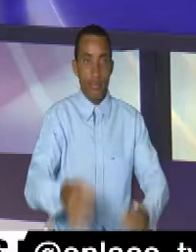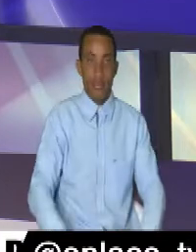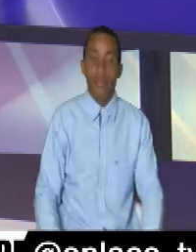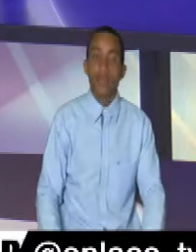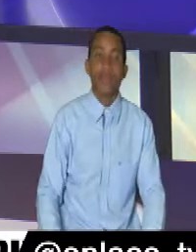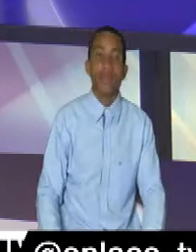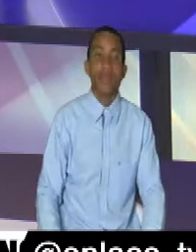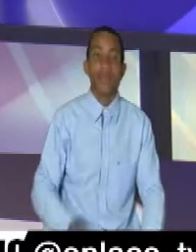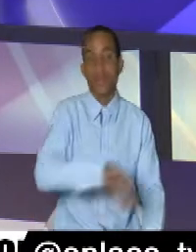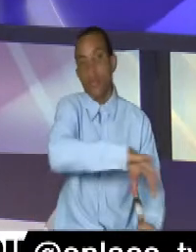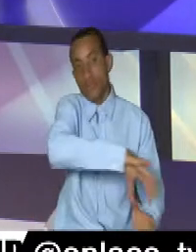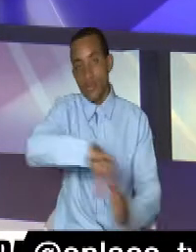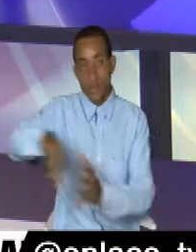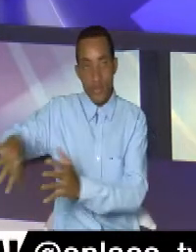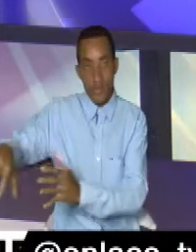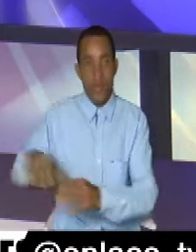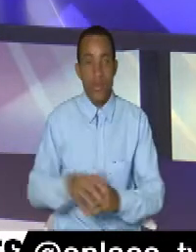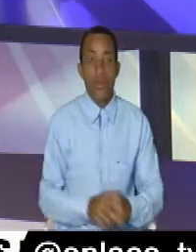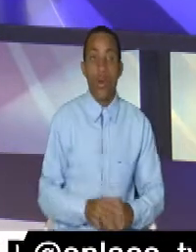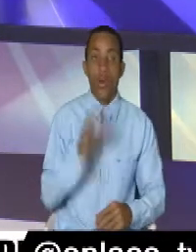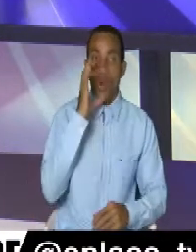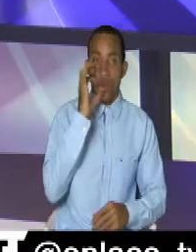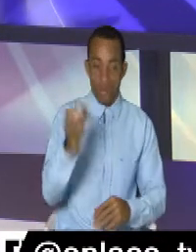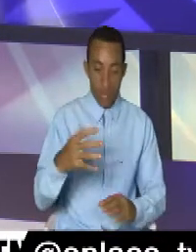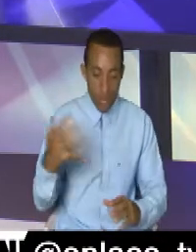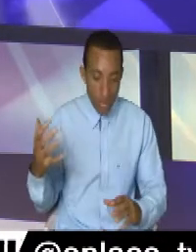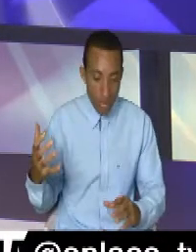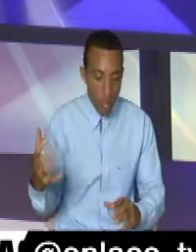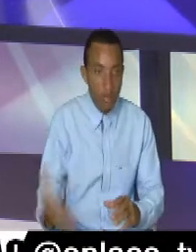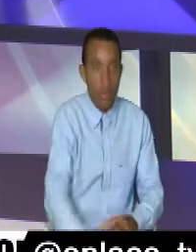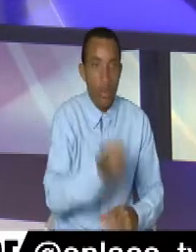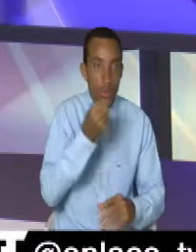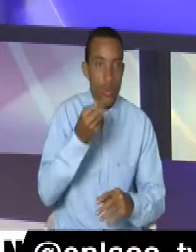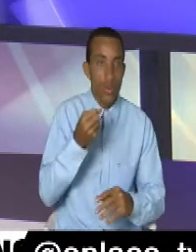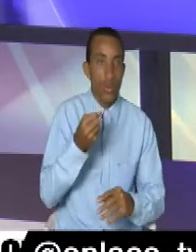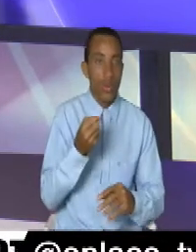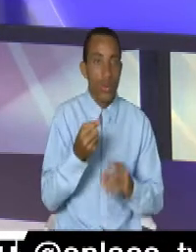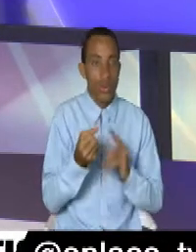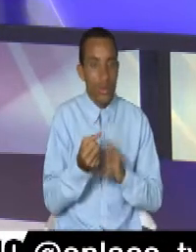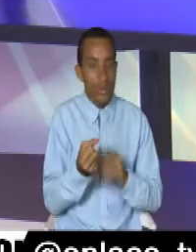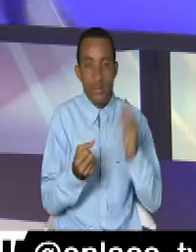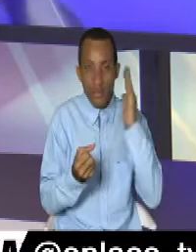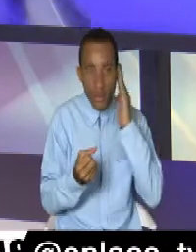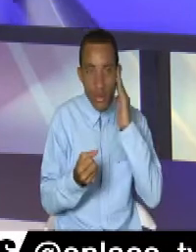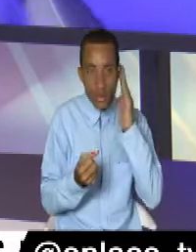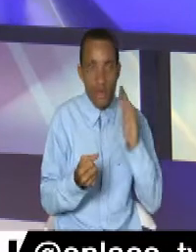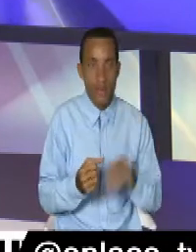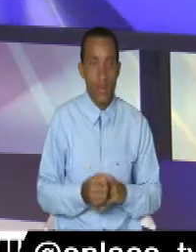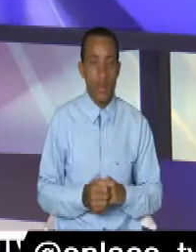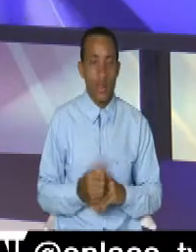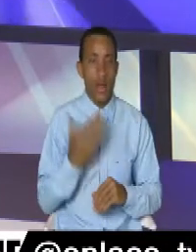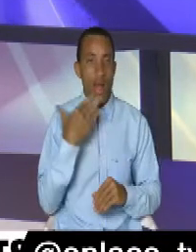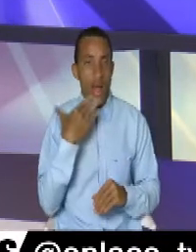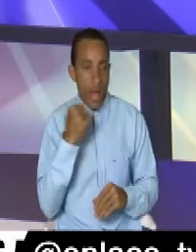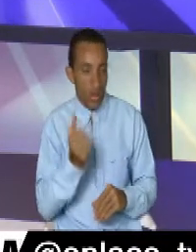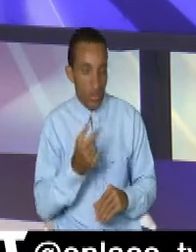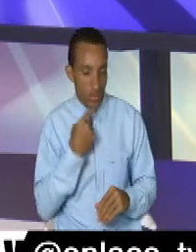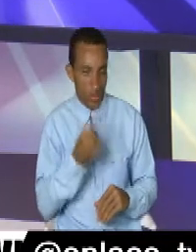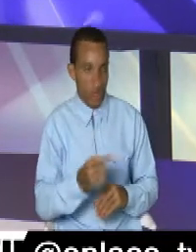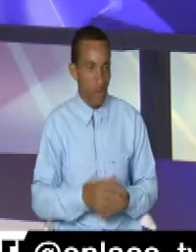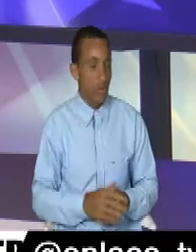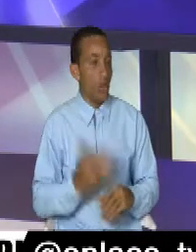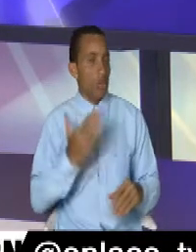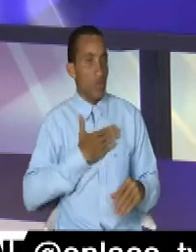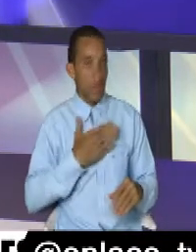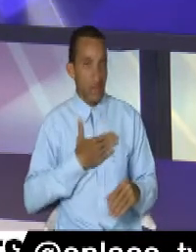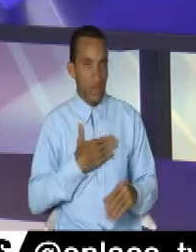Joven asegura que se encontró un celular, pero que fue agredido por la comunidad cuando una mujer alegó que el dispositivo era suyo. Lo que más le